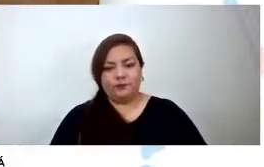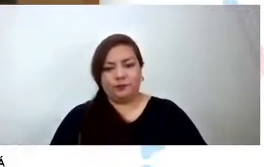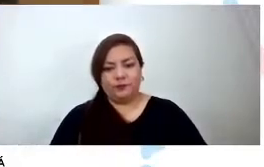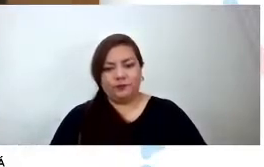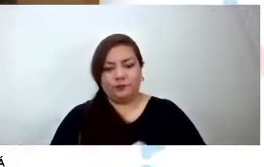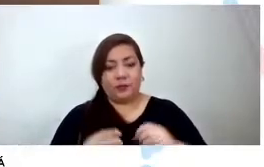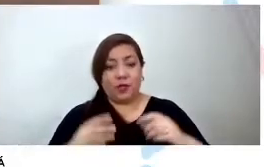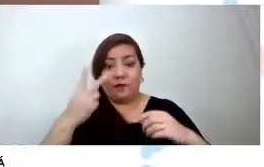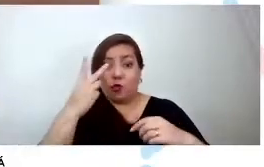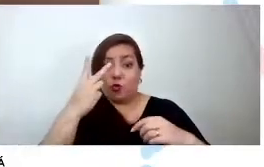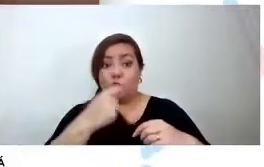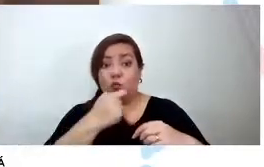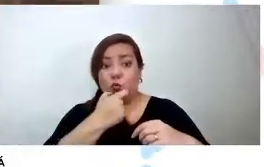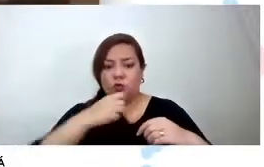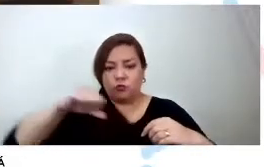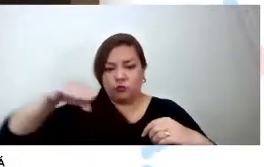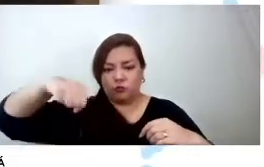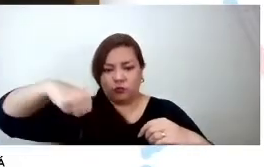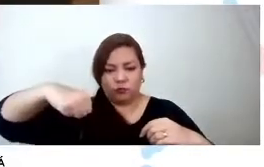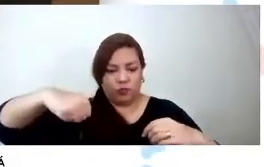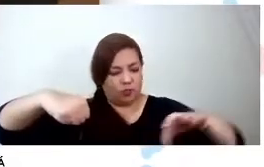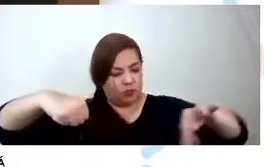Acá van dos huesos.